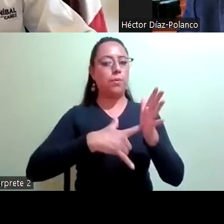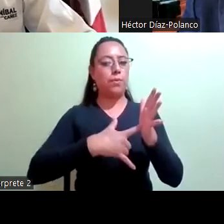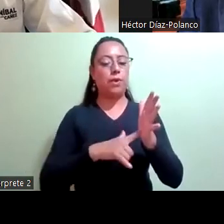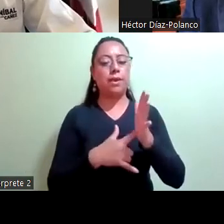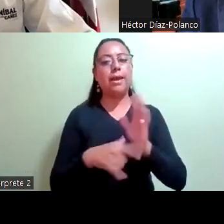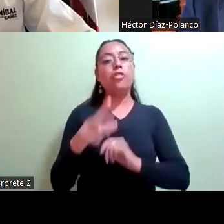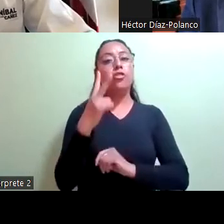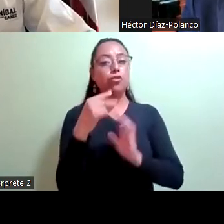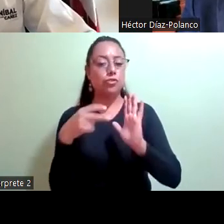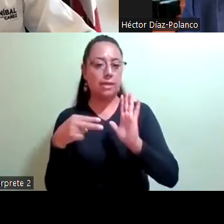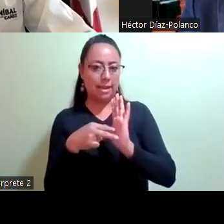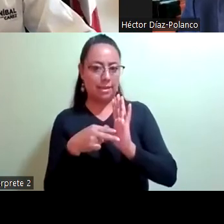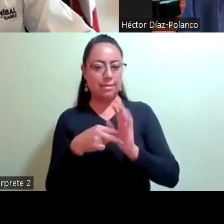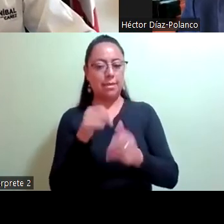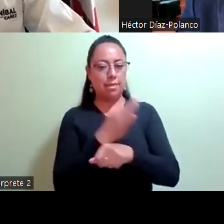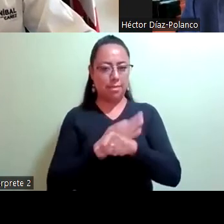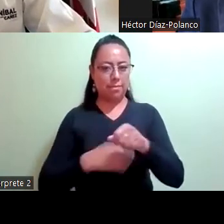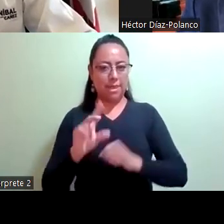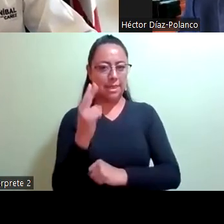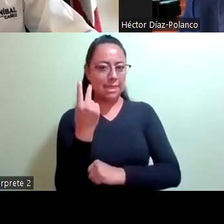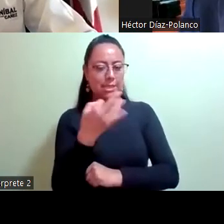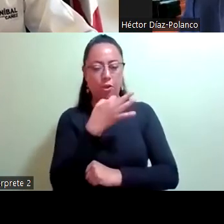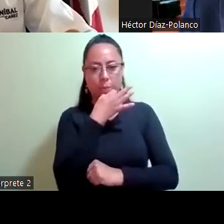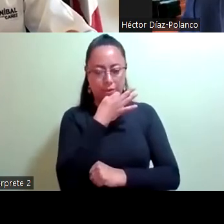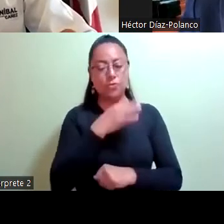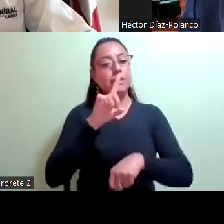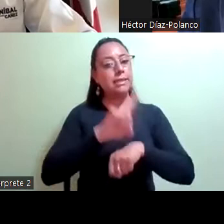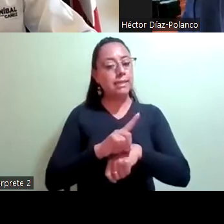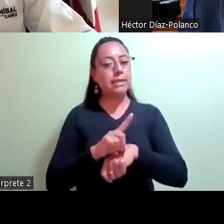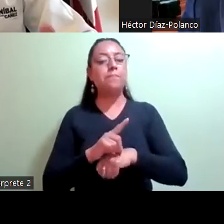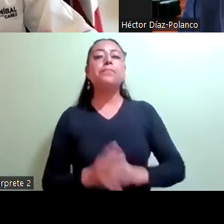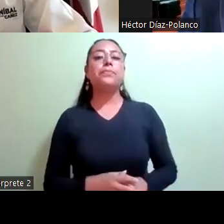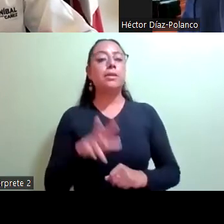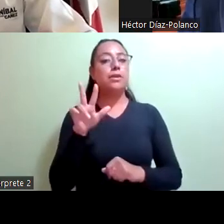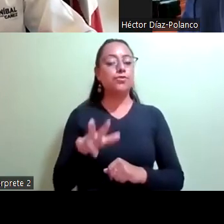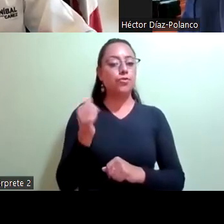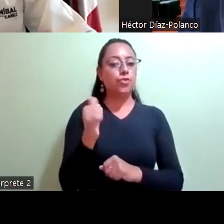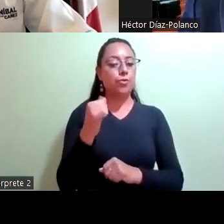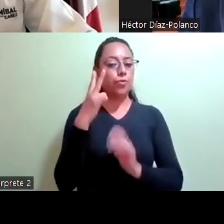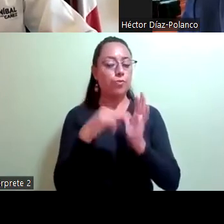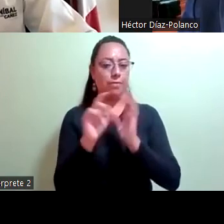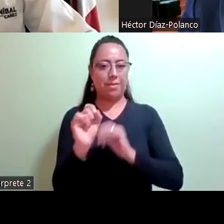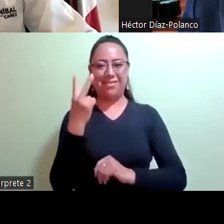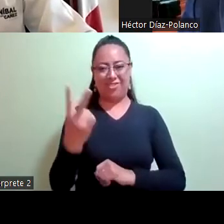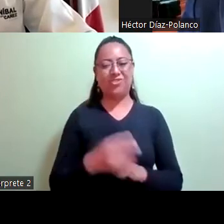día 18 de agosto del año 2022, damos inicio a la segunda sesión